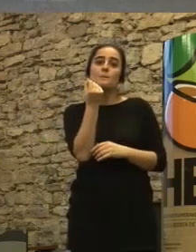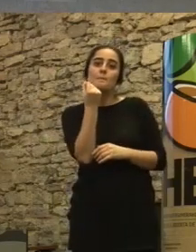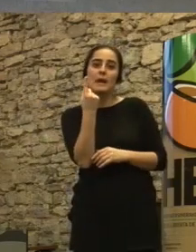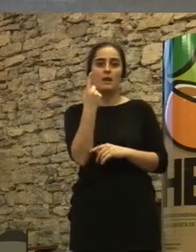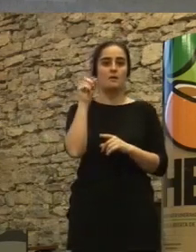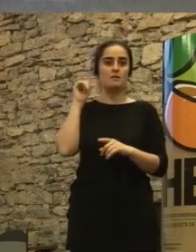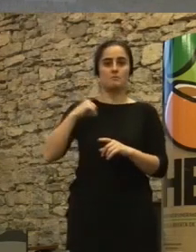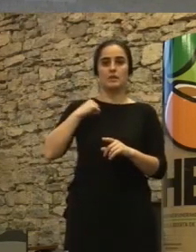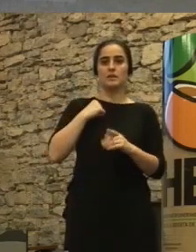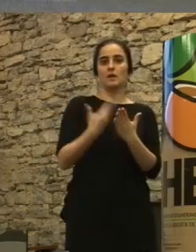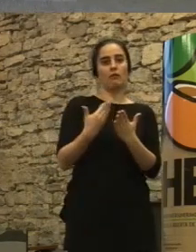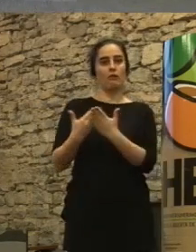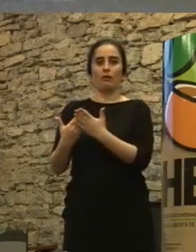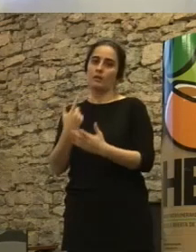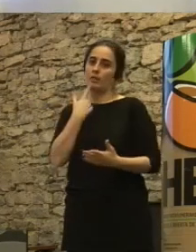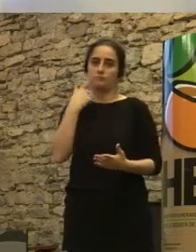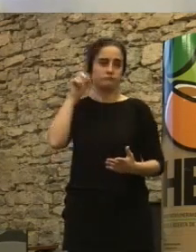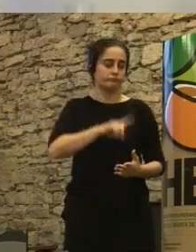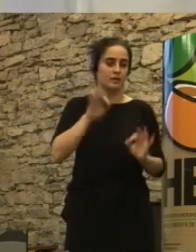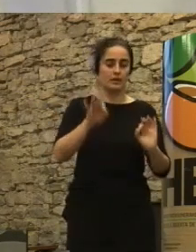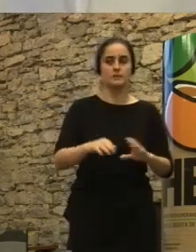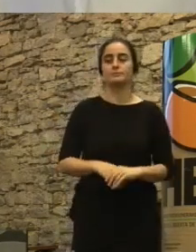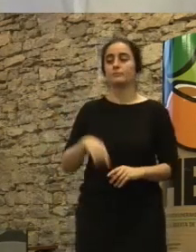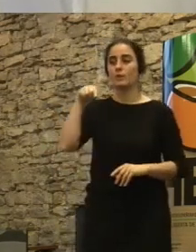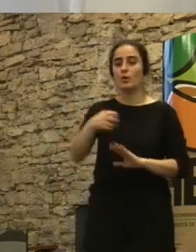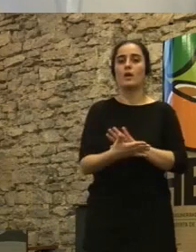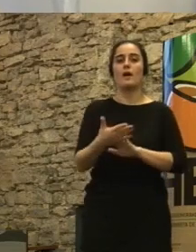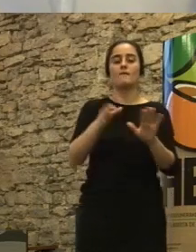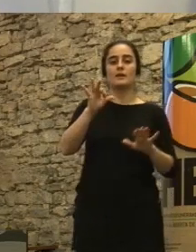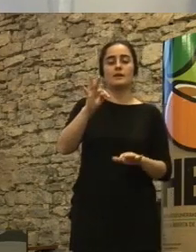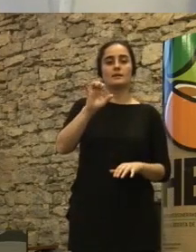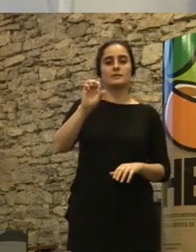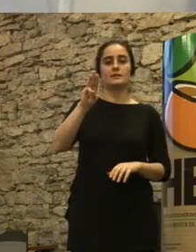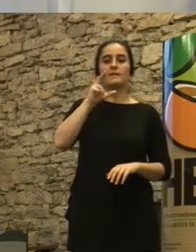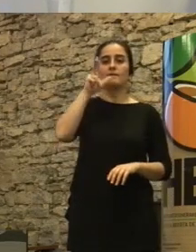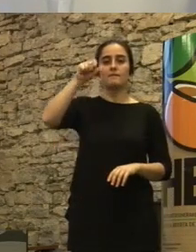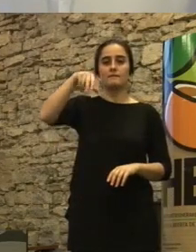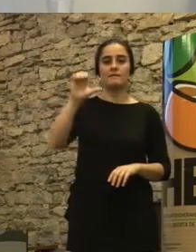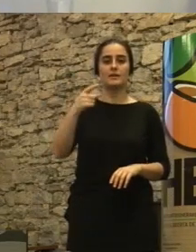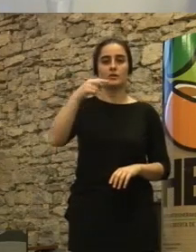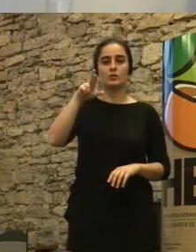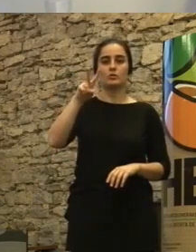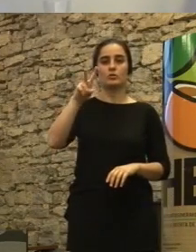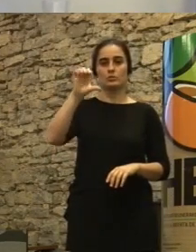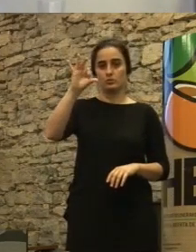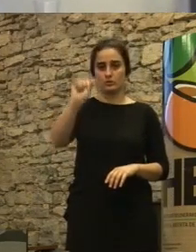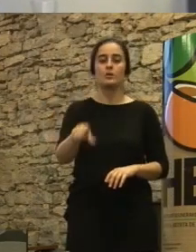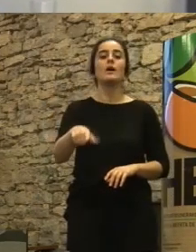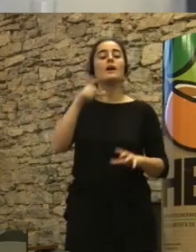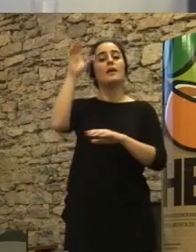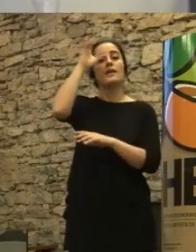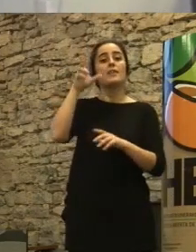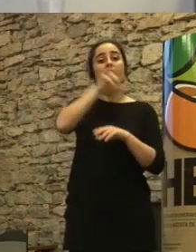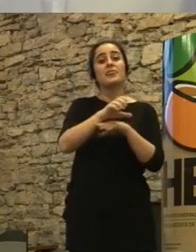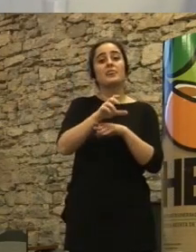bulos, que se dice pronto. Bueno, de todo ello nos va a hablar Estefan Grueso, es cineasta y activista social, ha vivido entre Madrid y